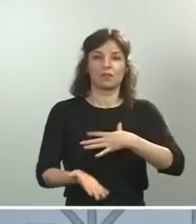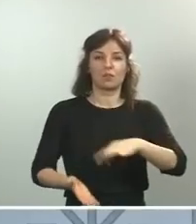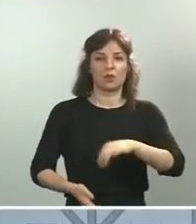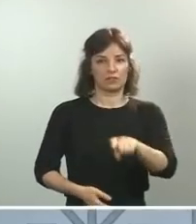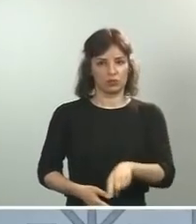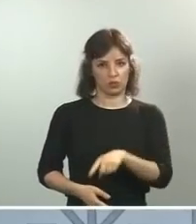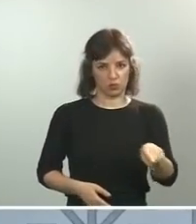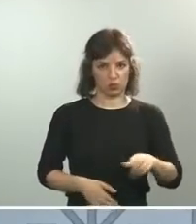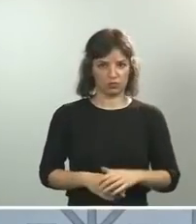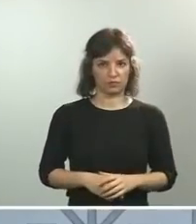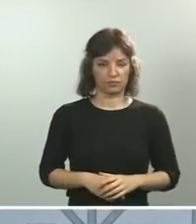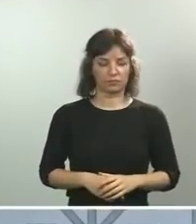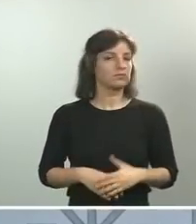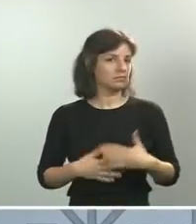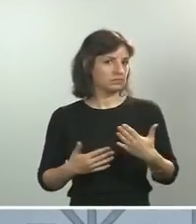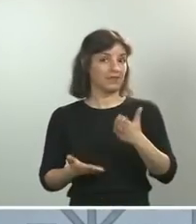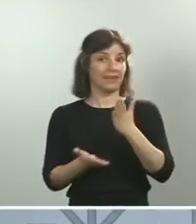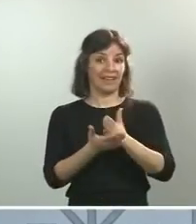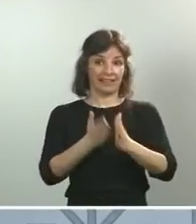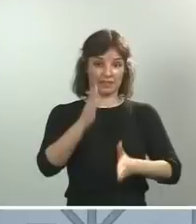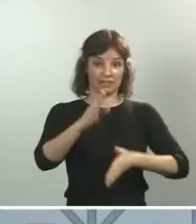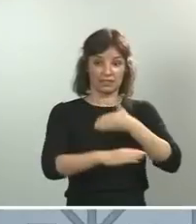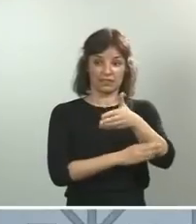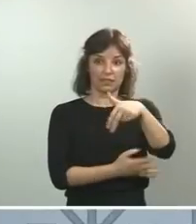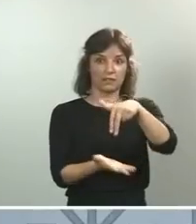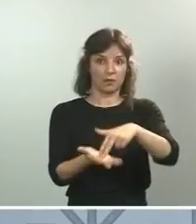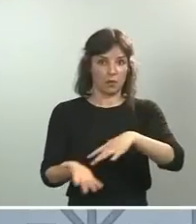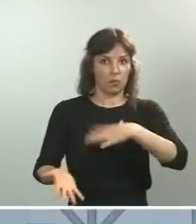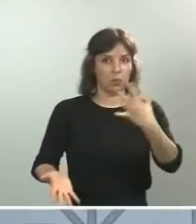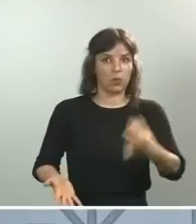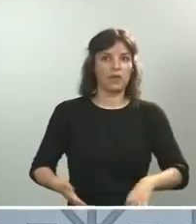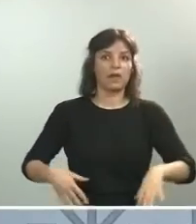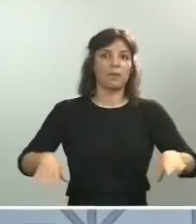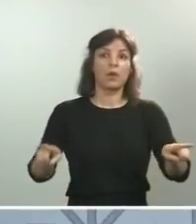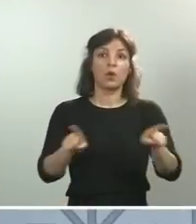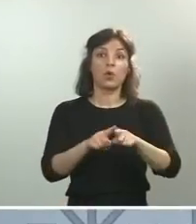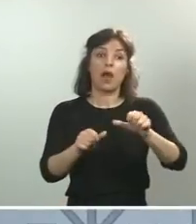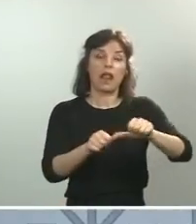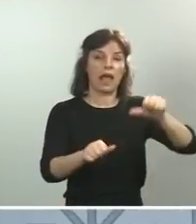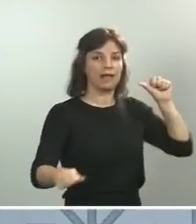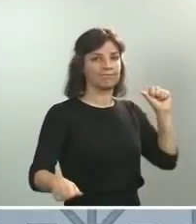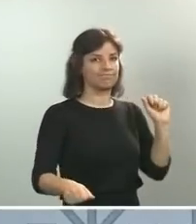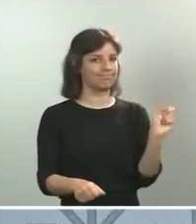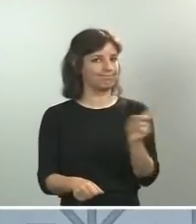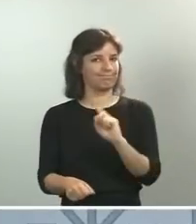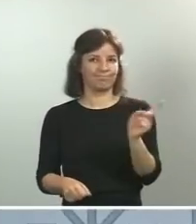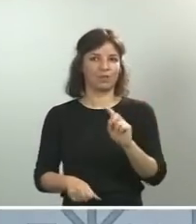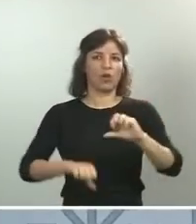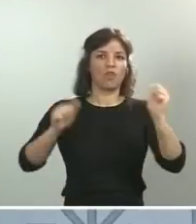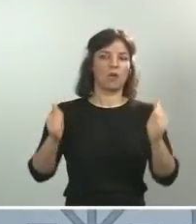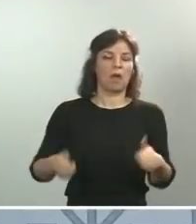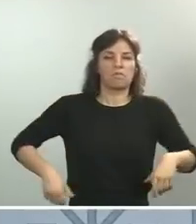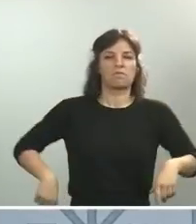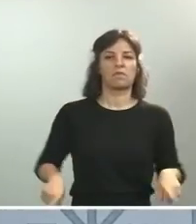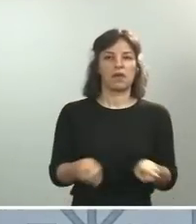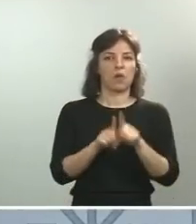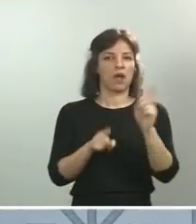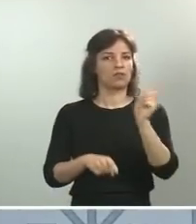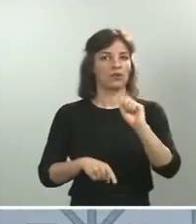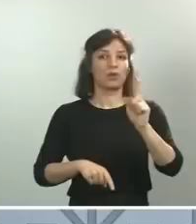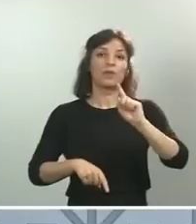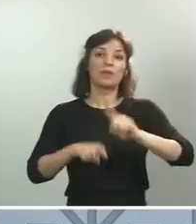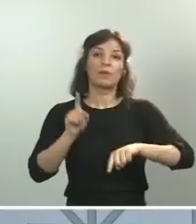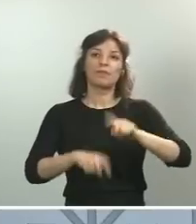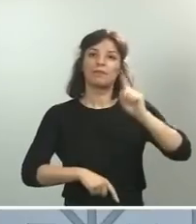presencial no de cualquier manera y no como antes y esto depende de lo que nos diga el Ministerio de Sanidad que es el competente.